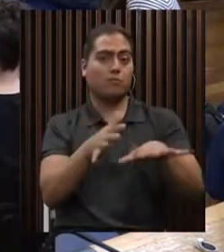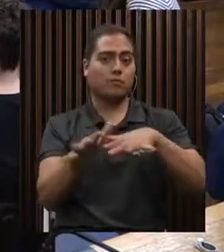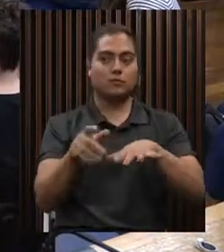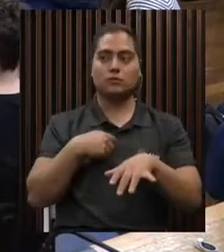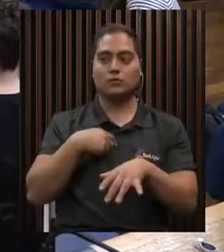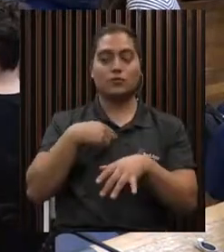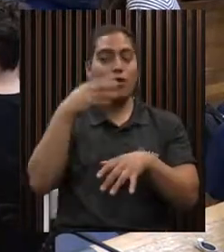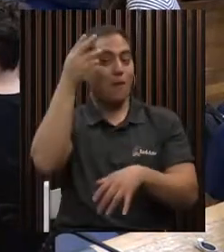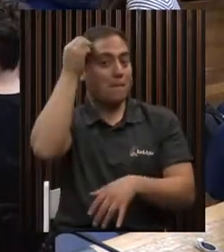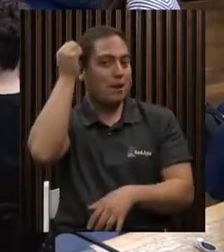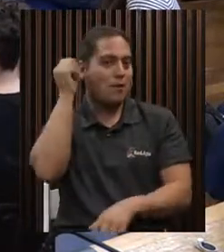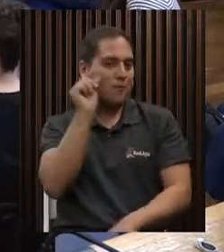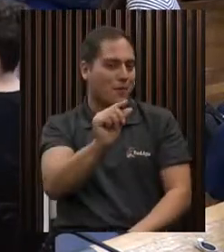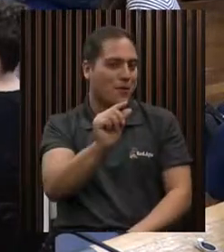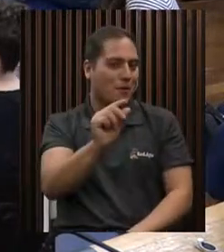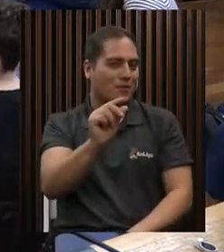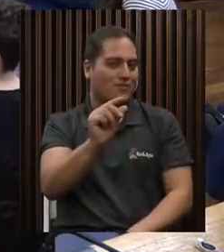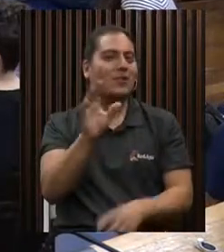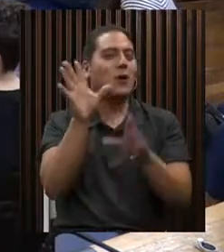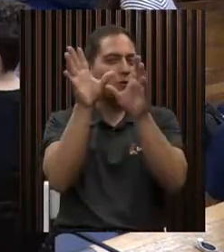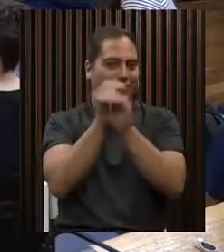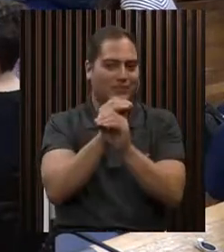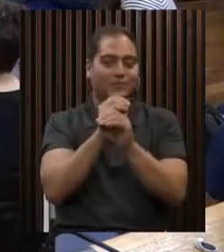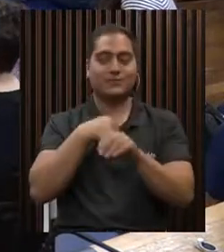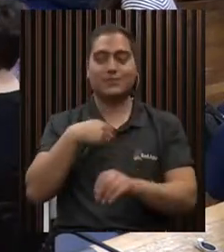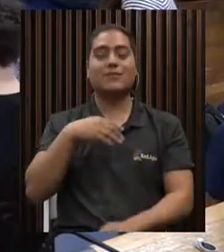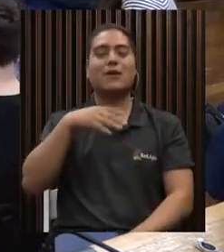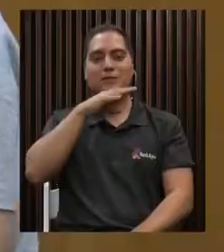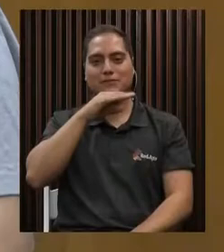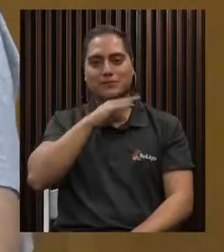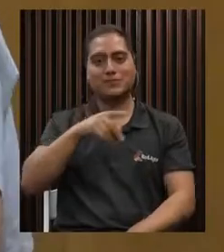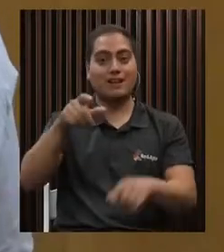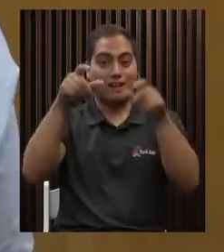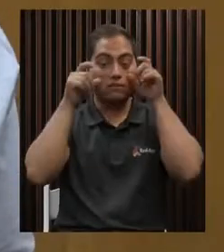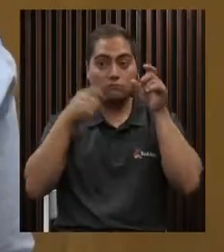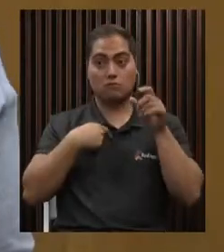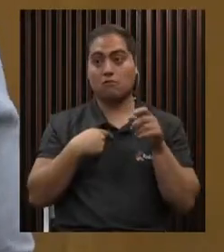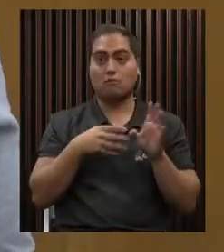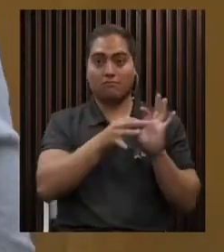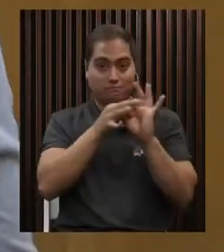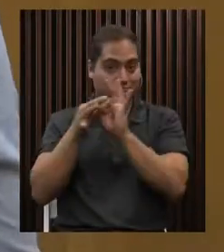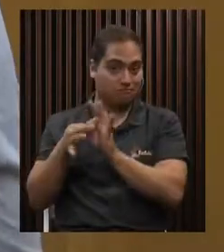oscuro, uso lentes también. Yo creo que así me podría describir, ¿cierto?